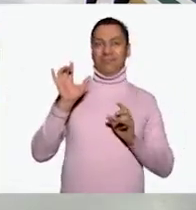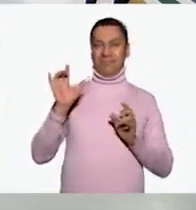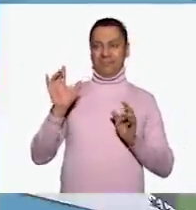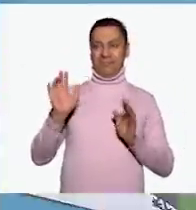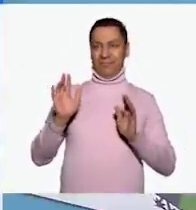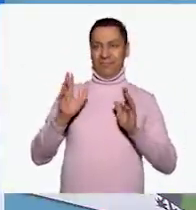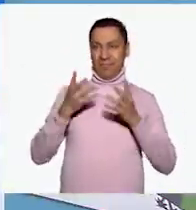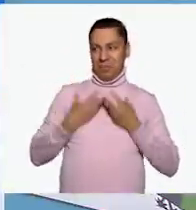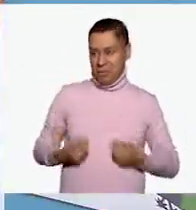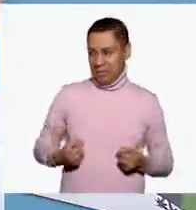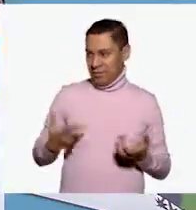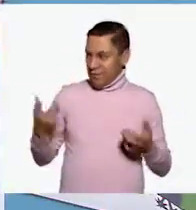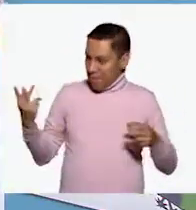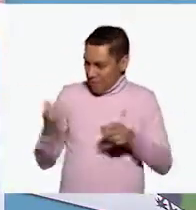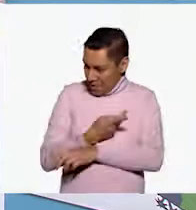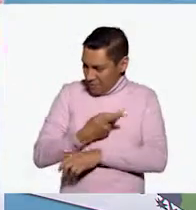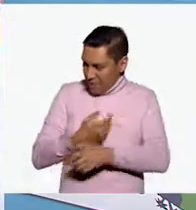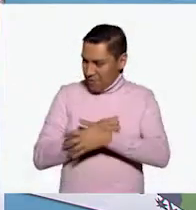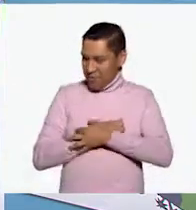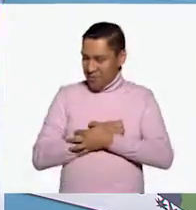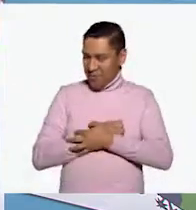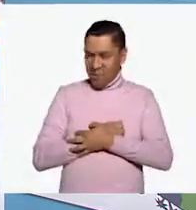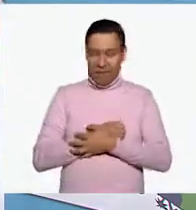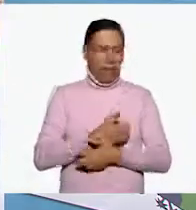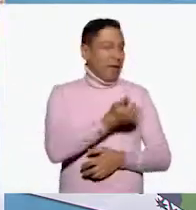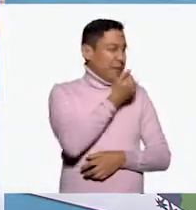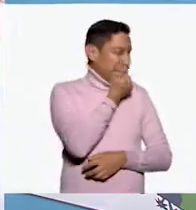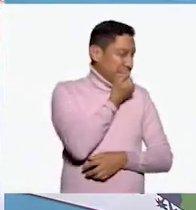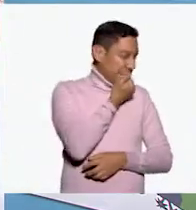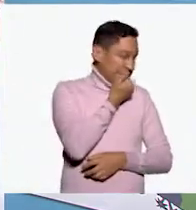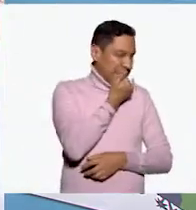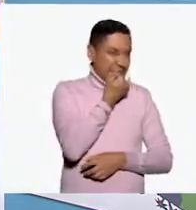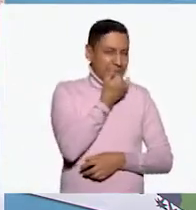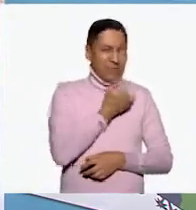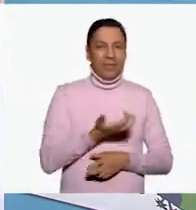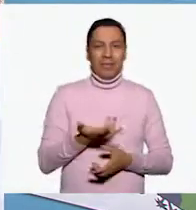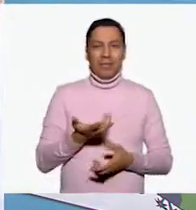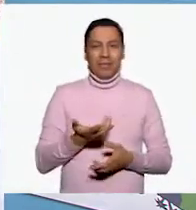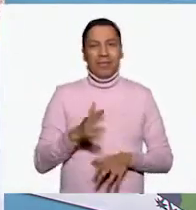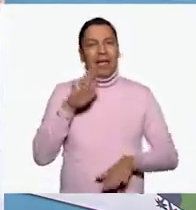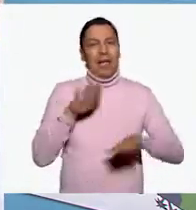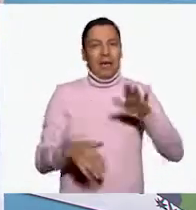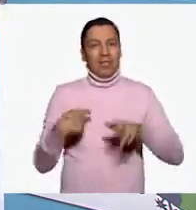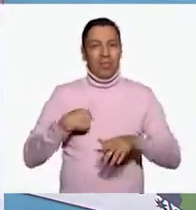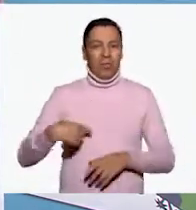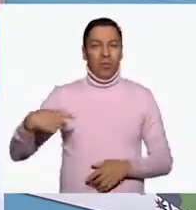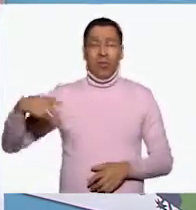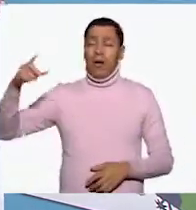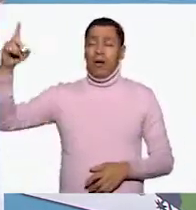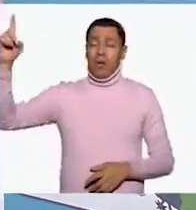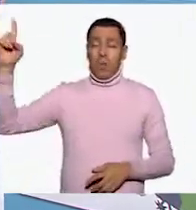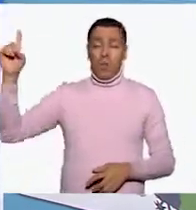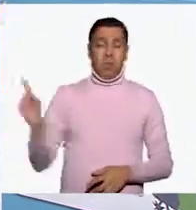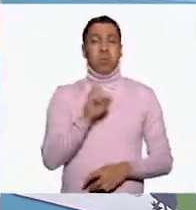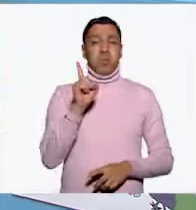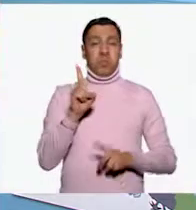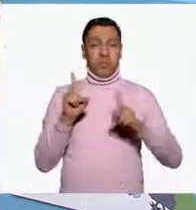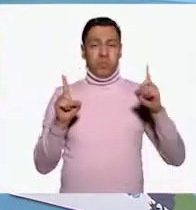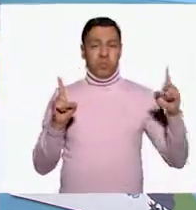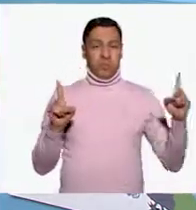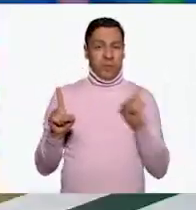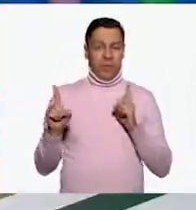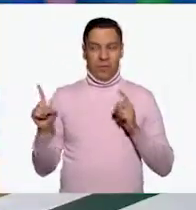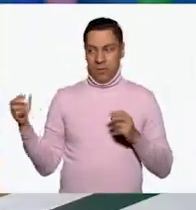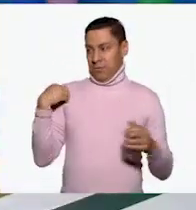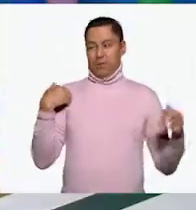entrada inesperada. Una disculpa, es que a veces no puedo controlar mis espectaculares entradas, ya sabes. Y